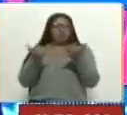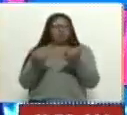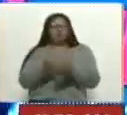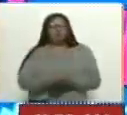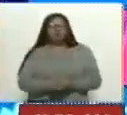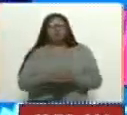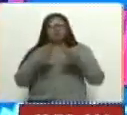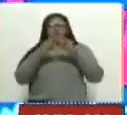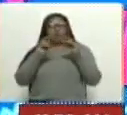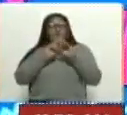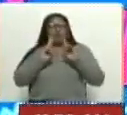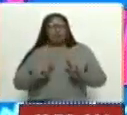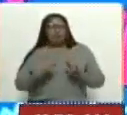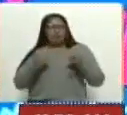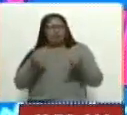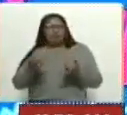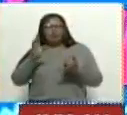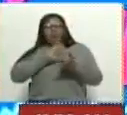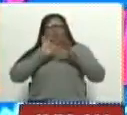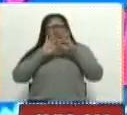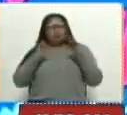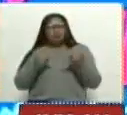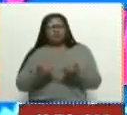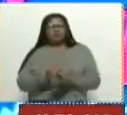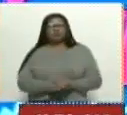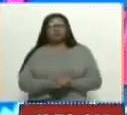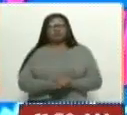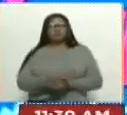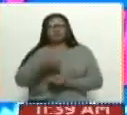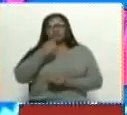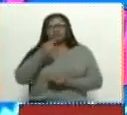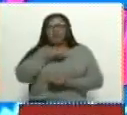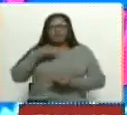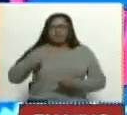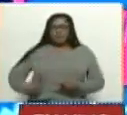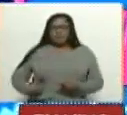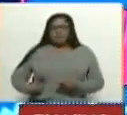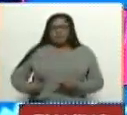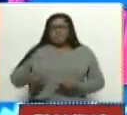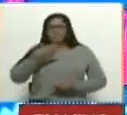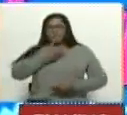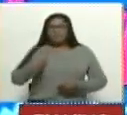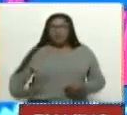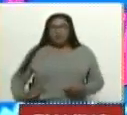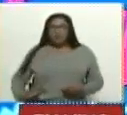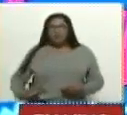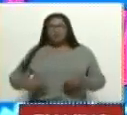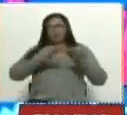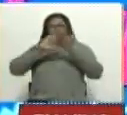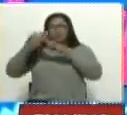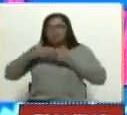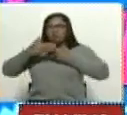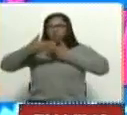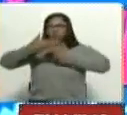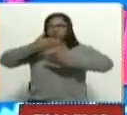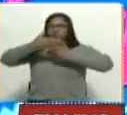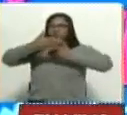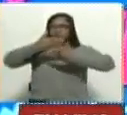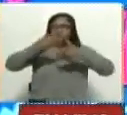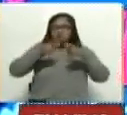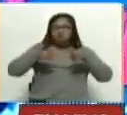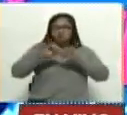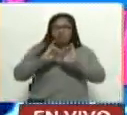toda la humanidad como dices pin sea una comunidad común un espacio común